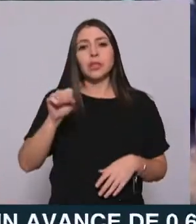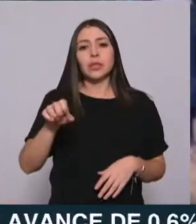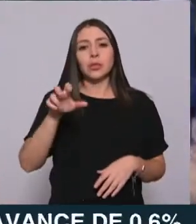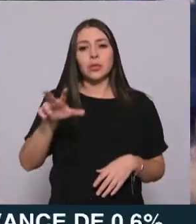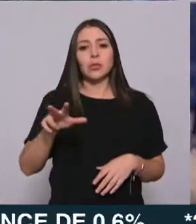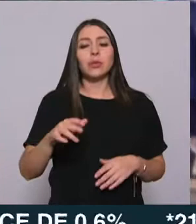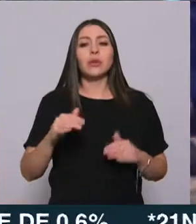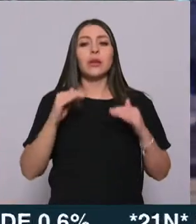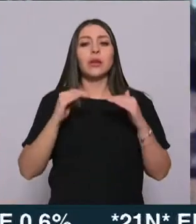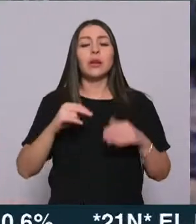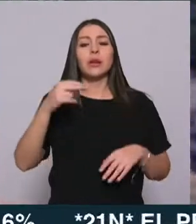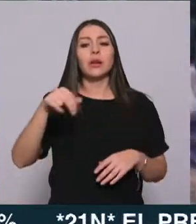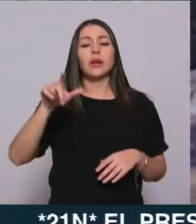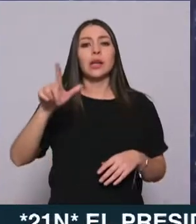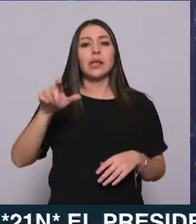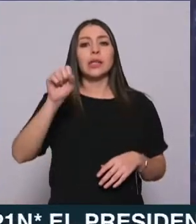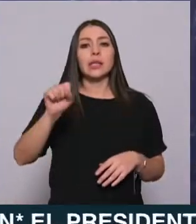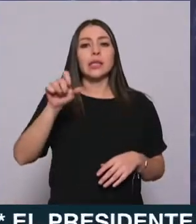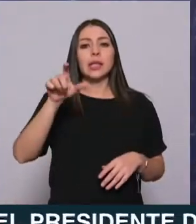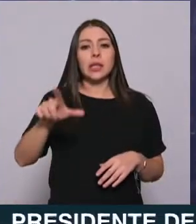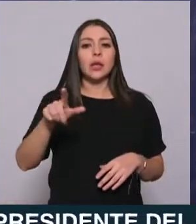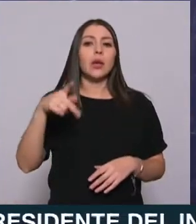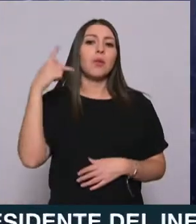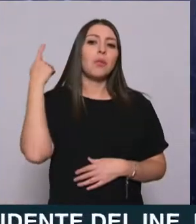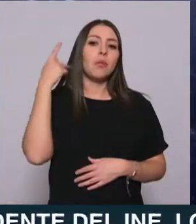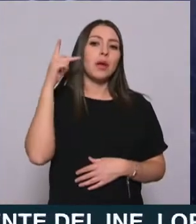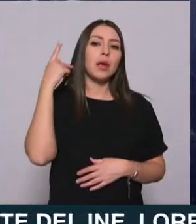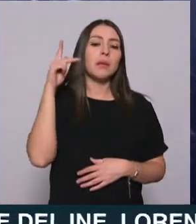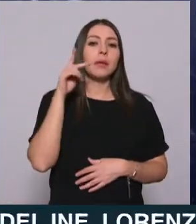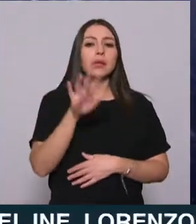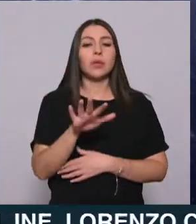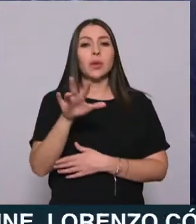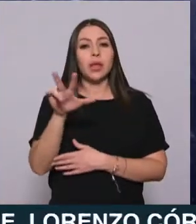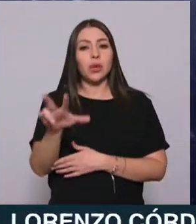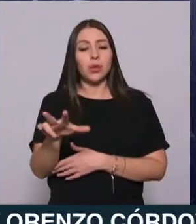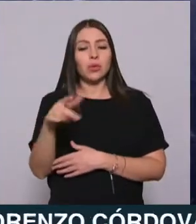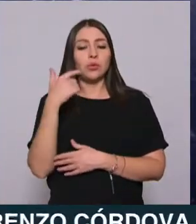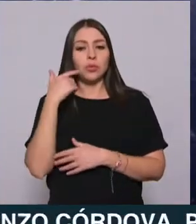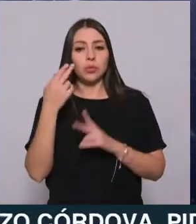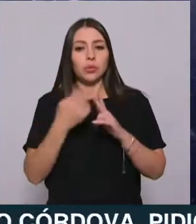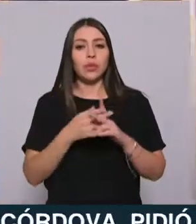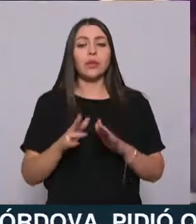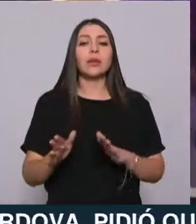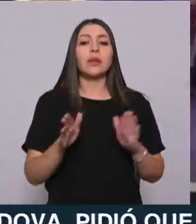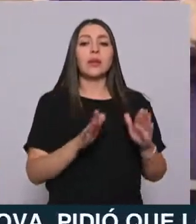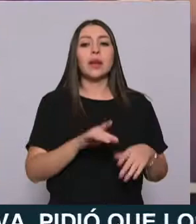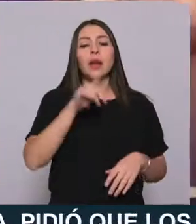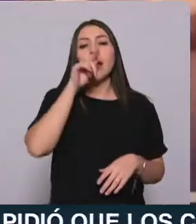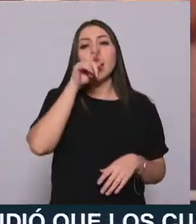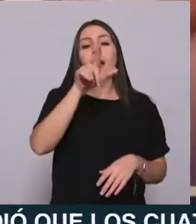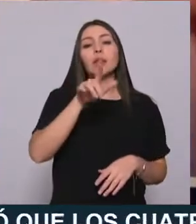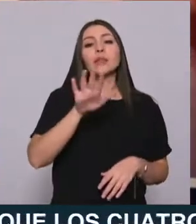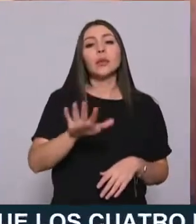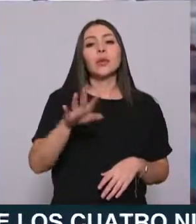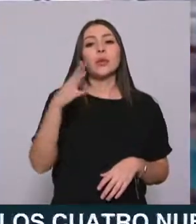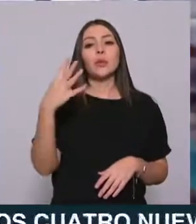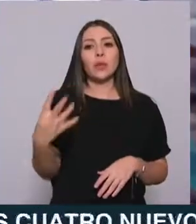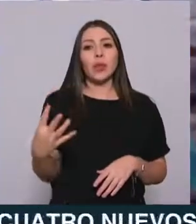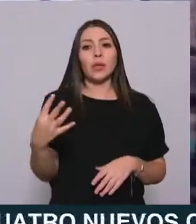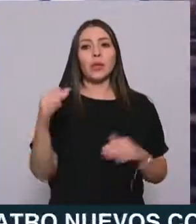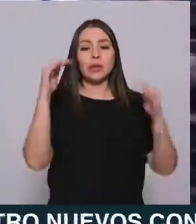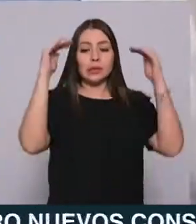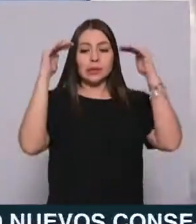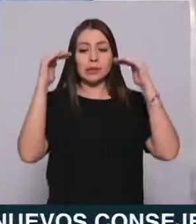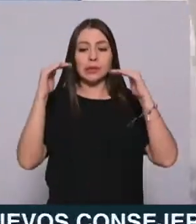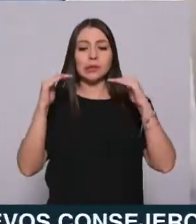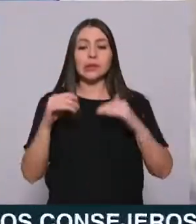Nuevo León con 67 casos, Puebla con 58 casos y Jalisco con 54 encabezaron la lista